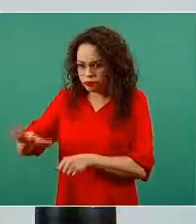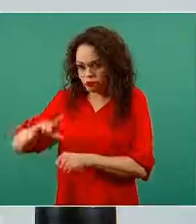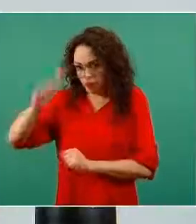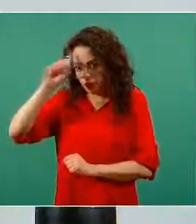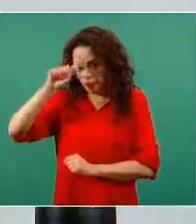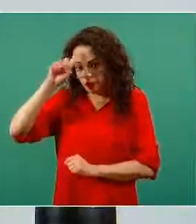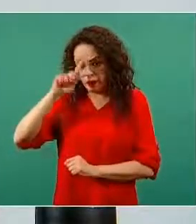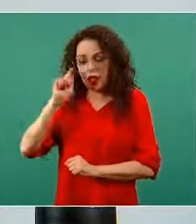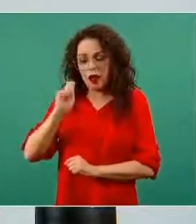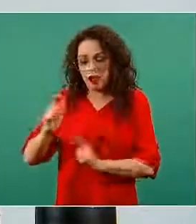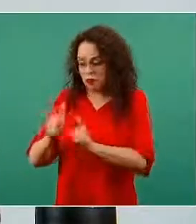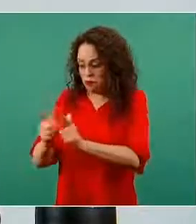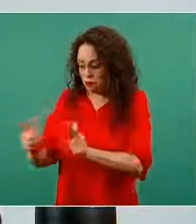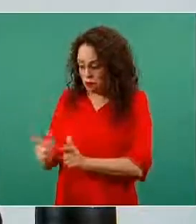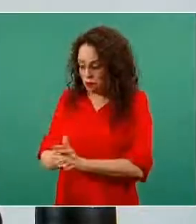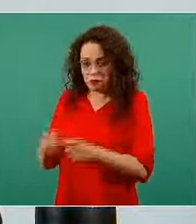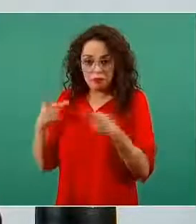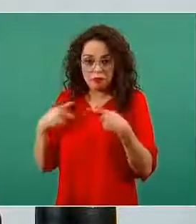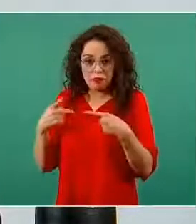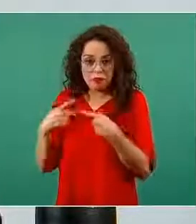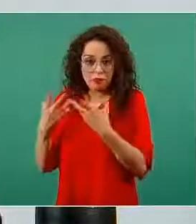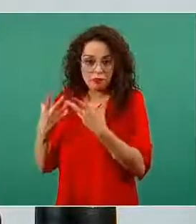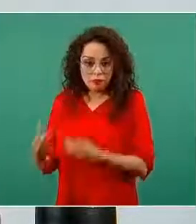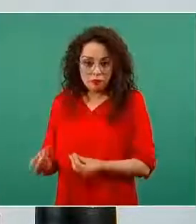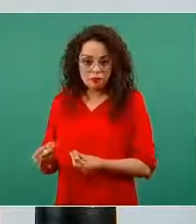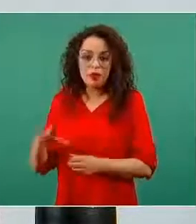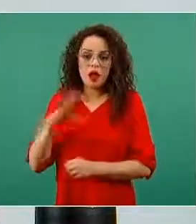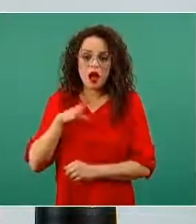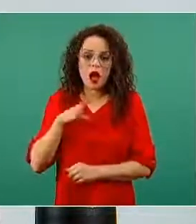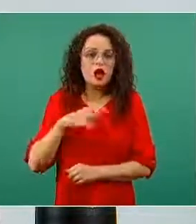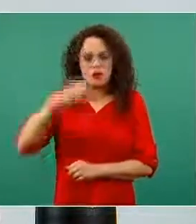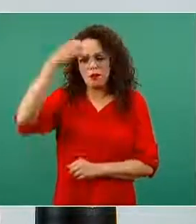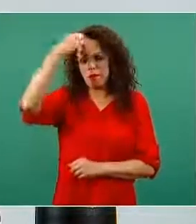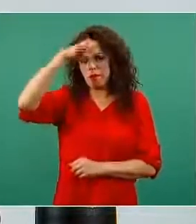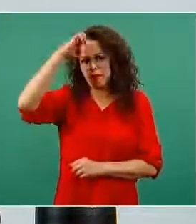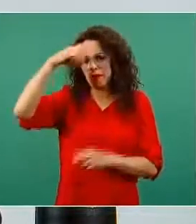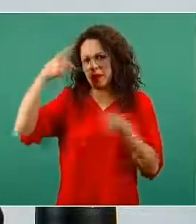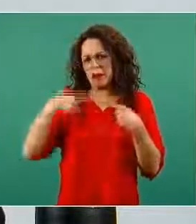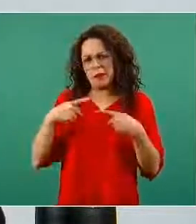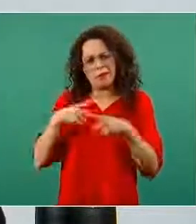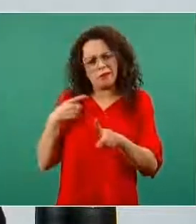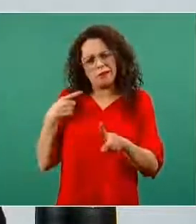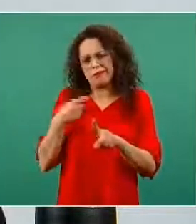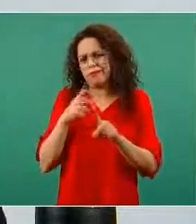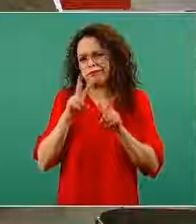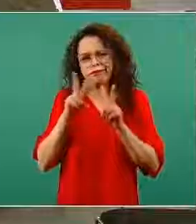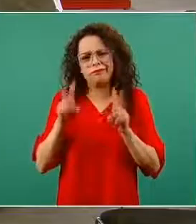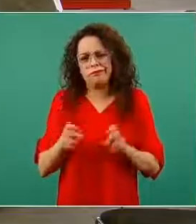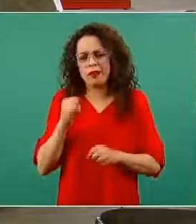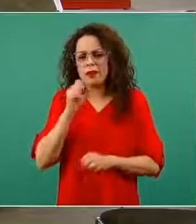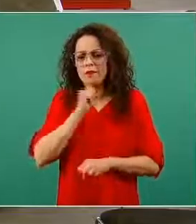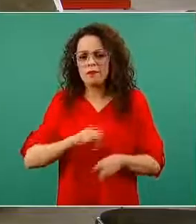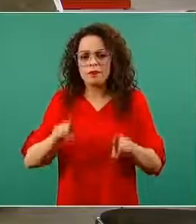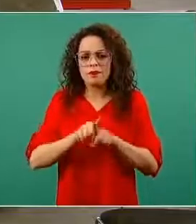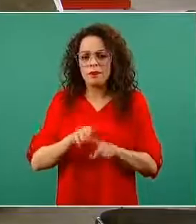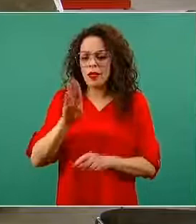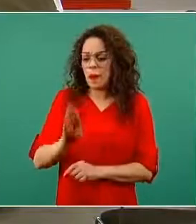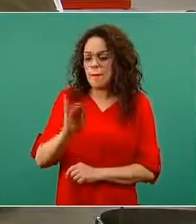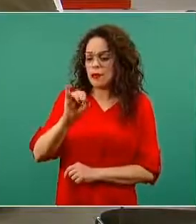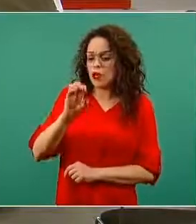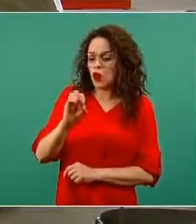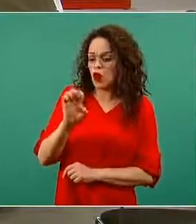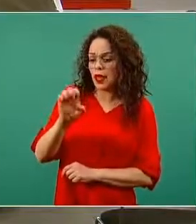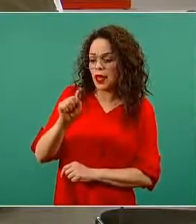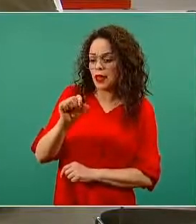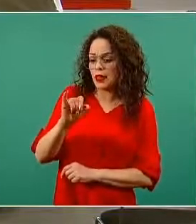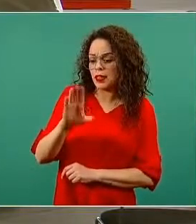grupo multidisciplinario que incluye a expertos en la materia, incluso a bioeticistas